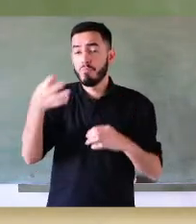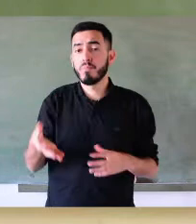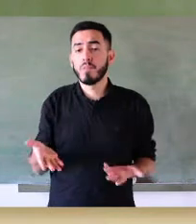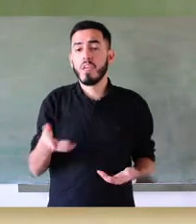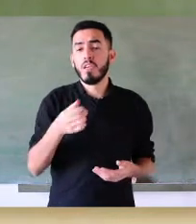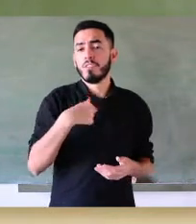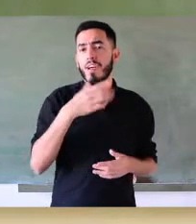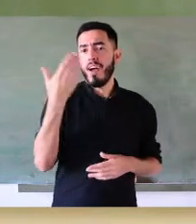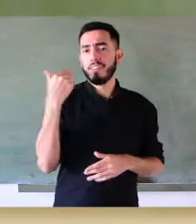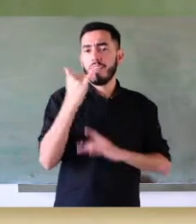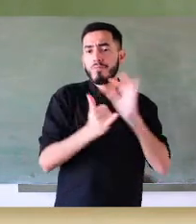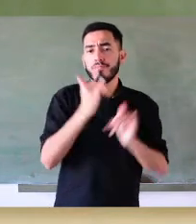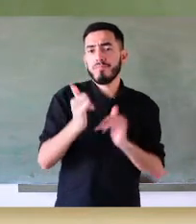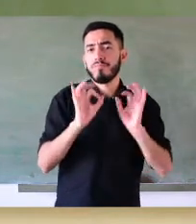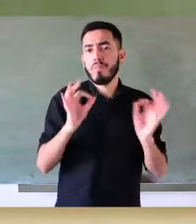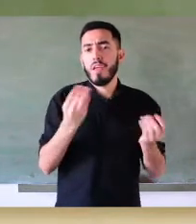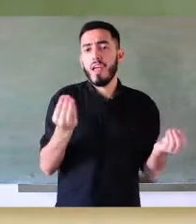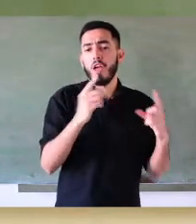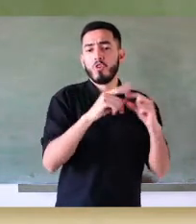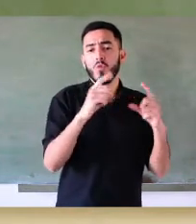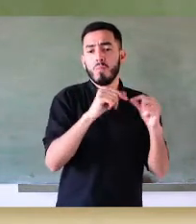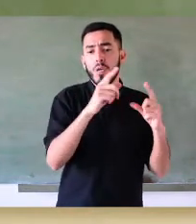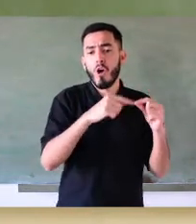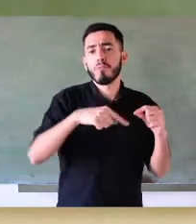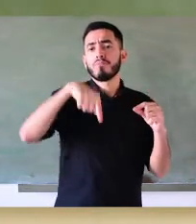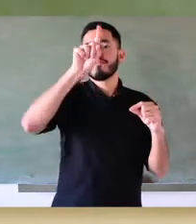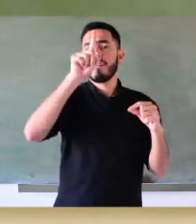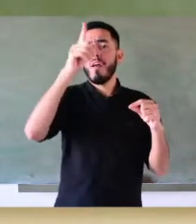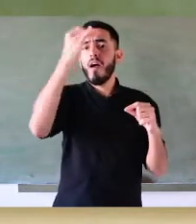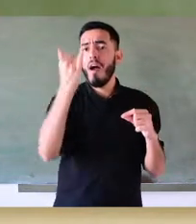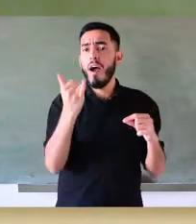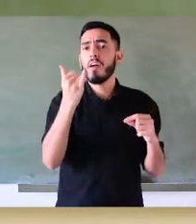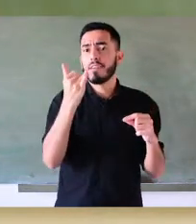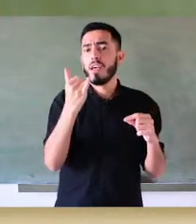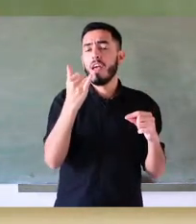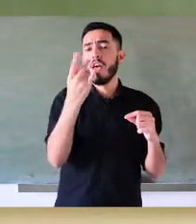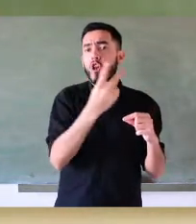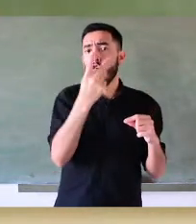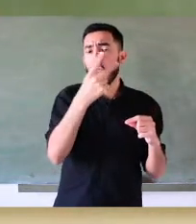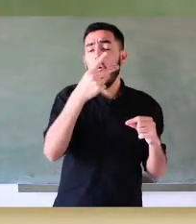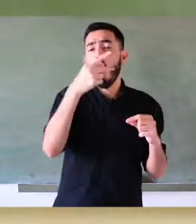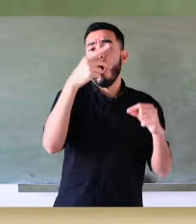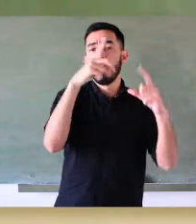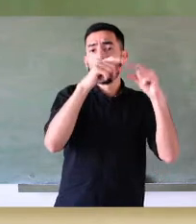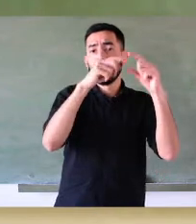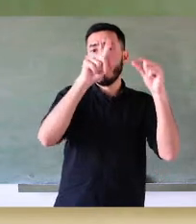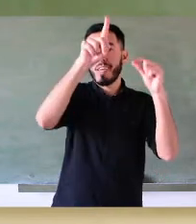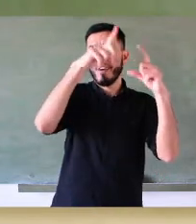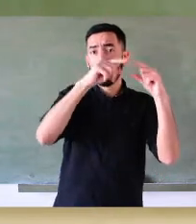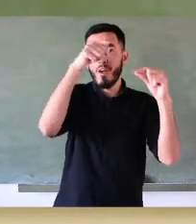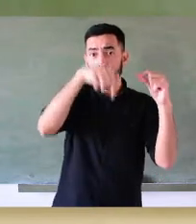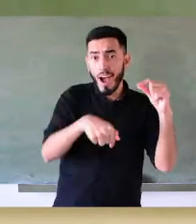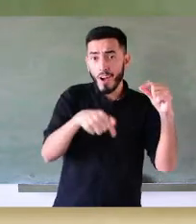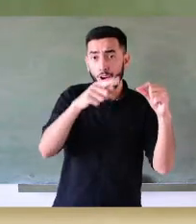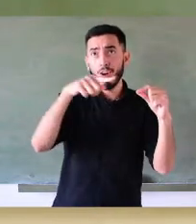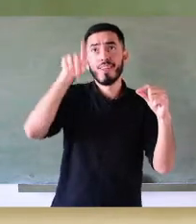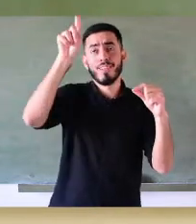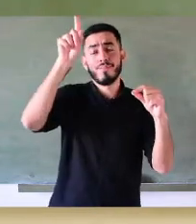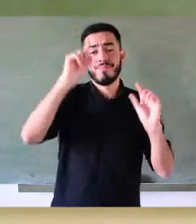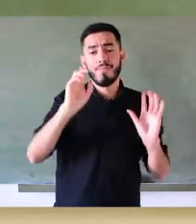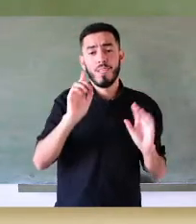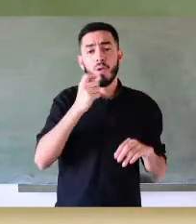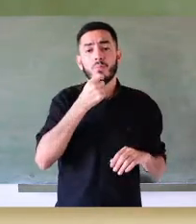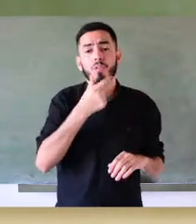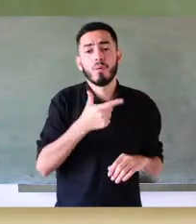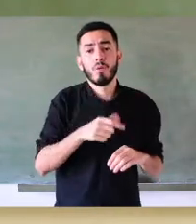elevada a un exponente, lo que hacemos es elevar tanto numerador como denominador a ese exponente. Por lo tanto, 4 al